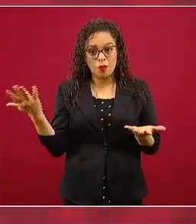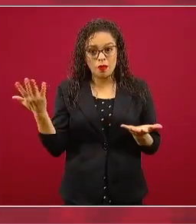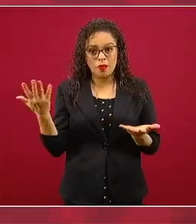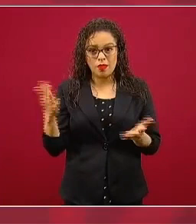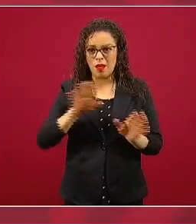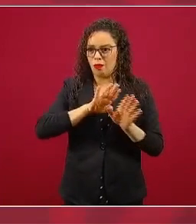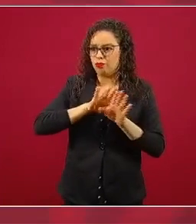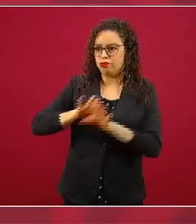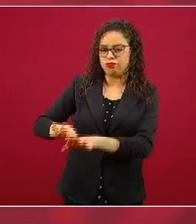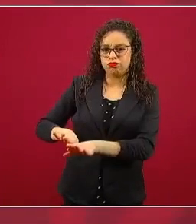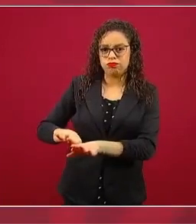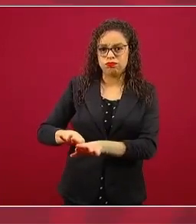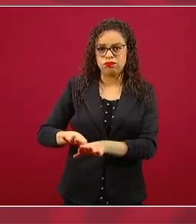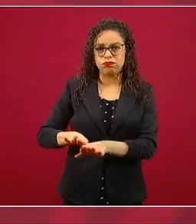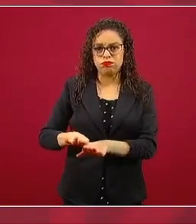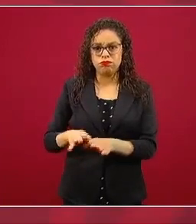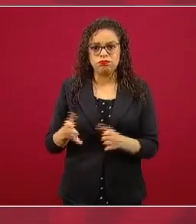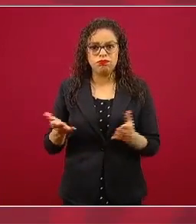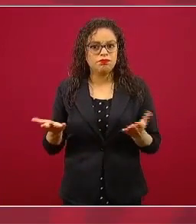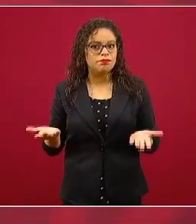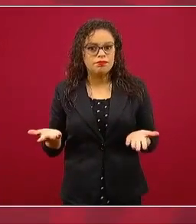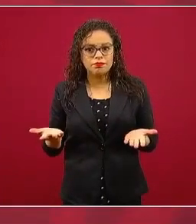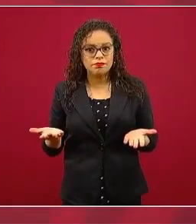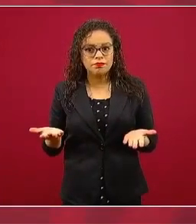que no sea un asunto